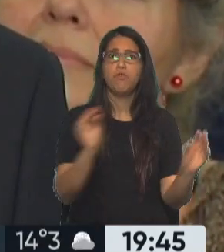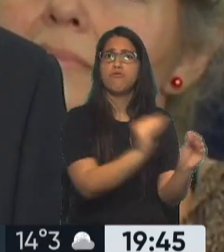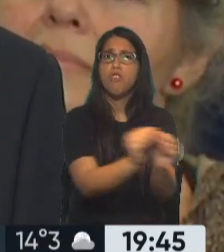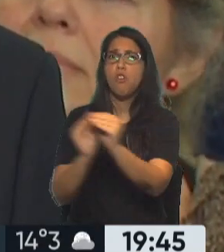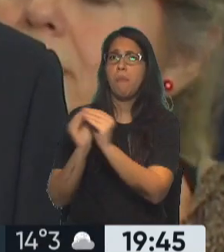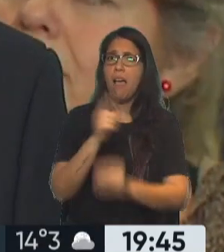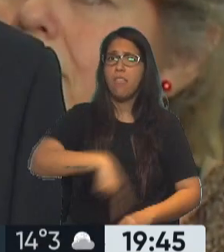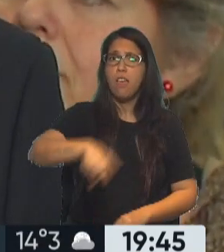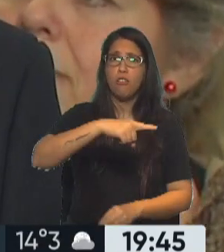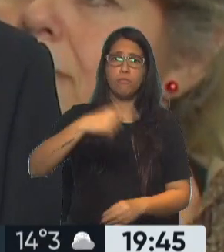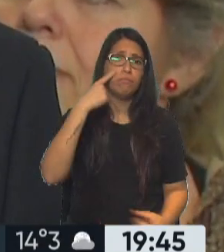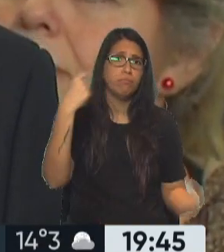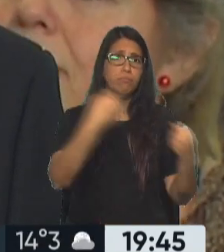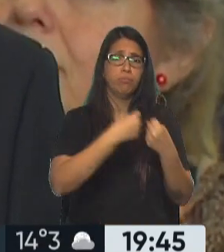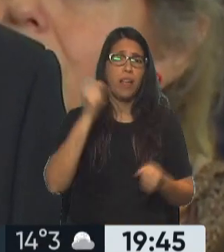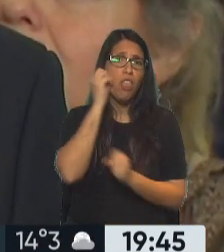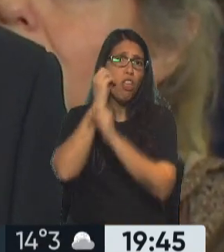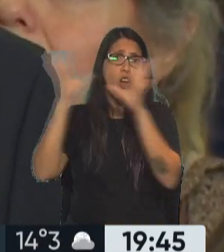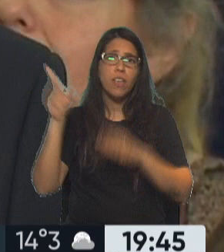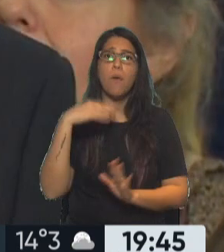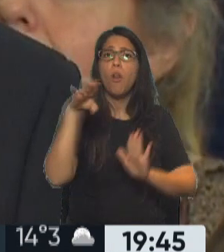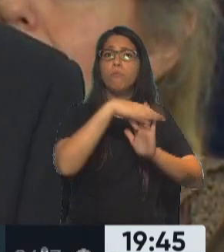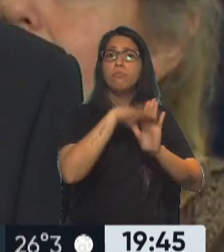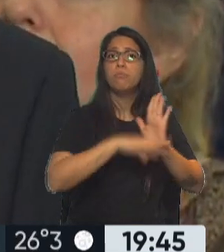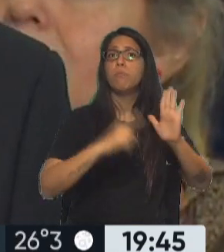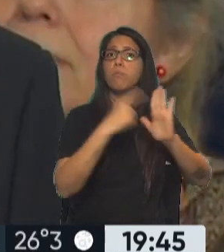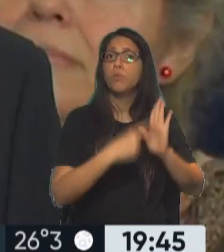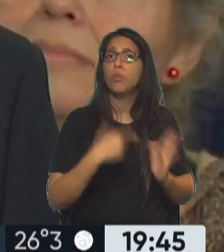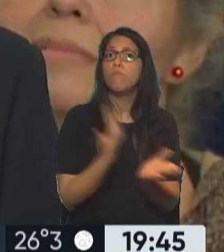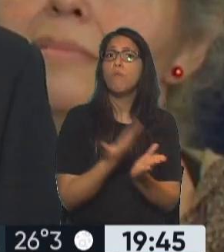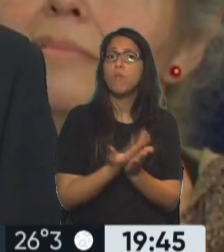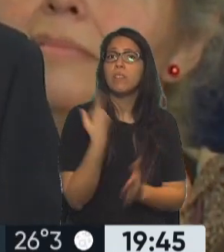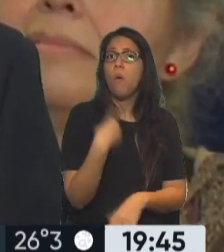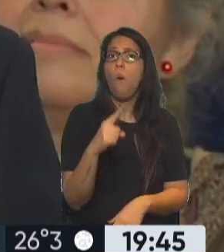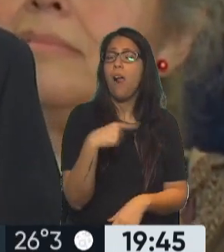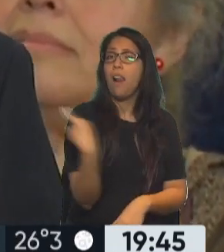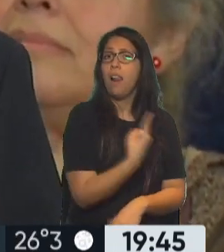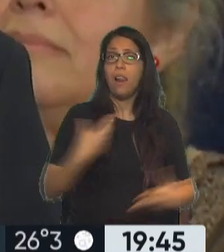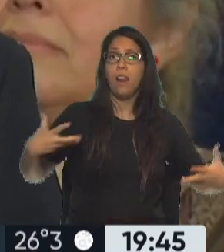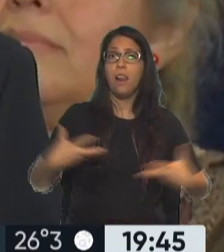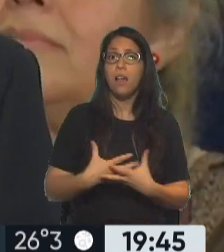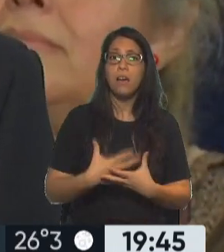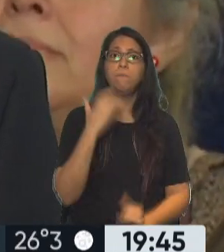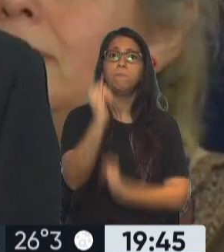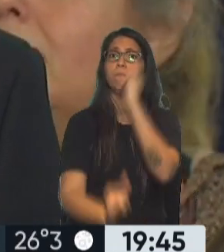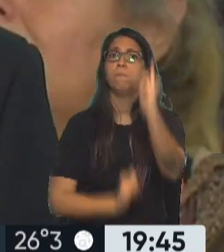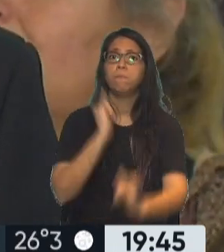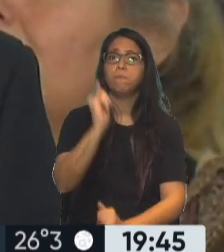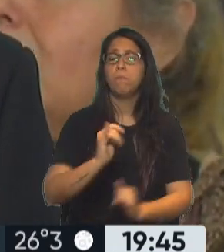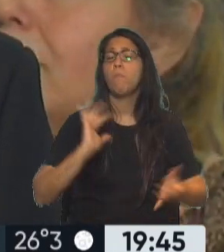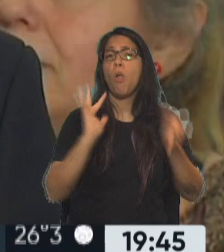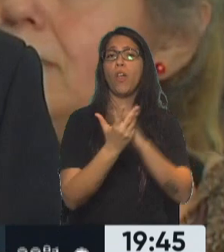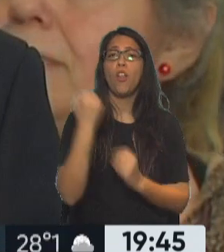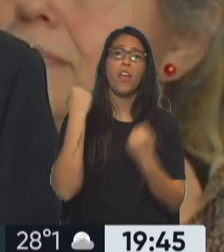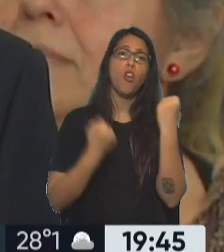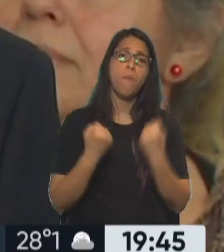compañeros cuáles son nuestros ejes de propuestas. Nosotros claramente somos un modelo económico